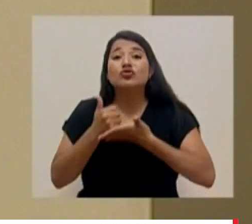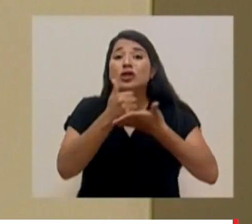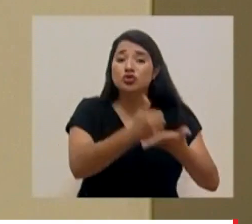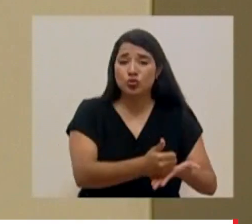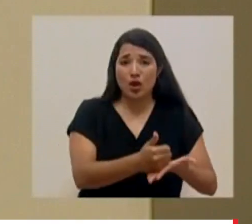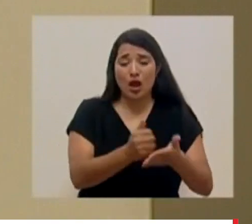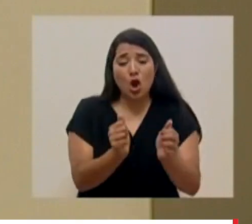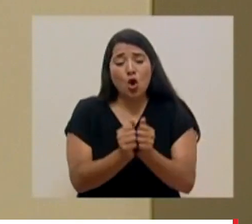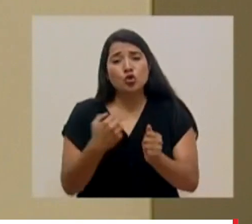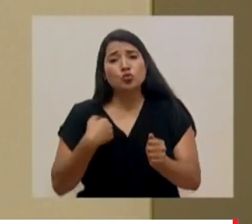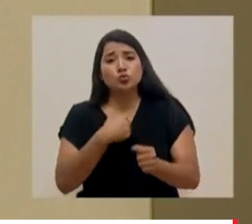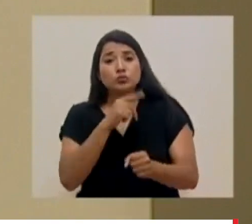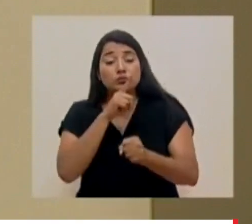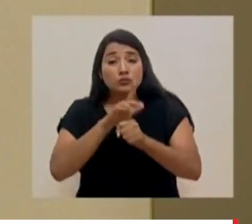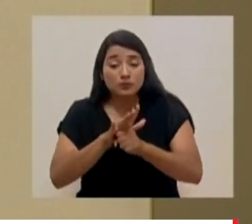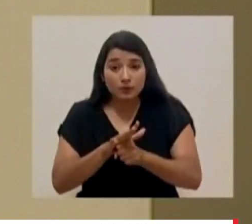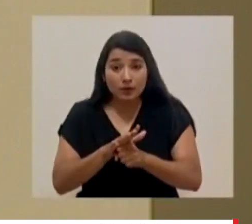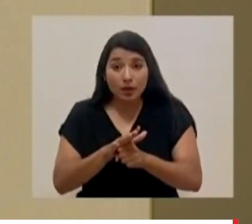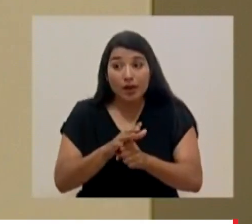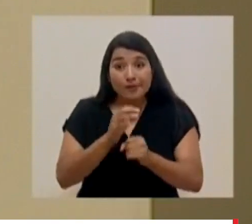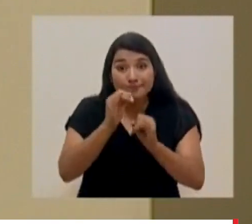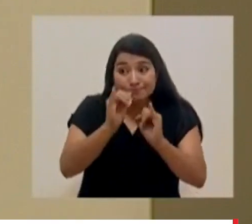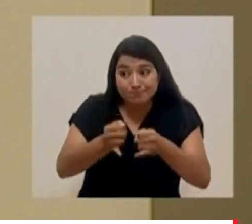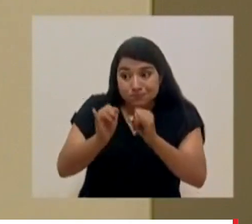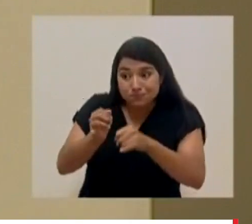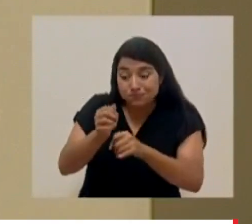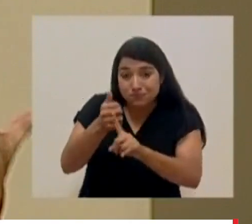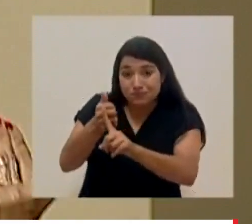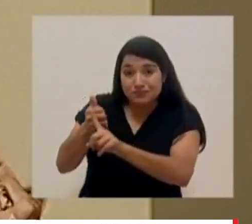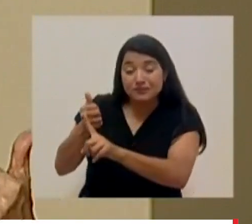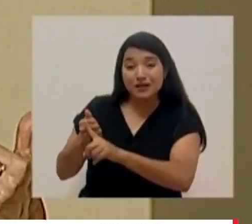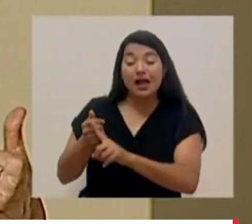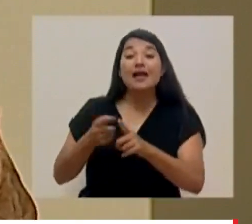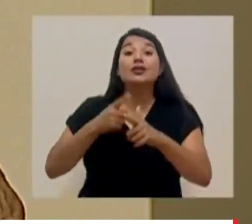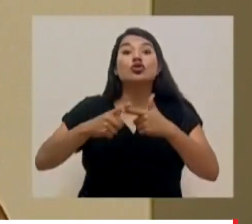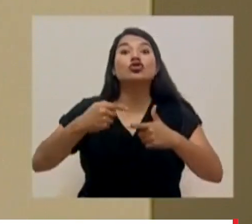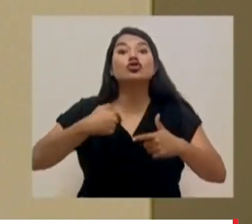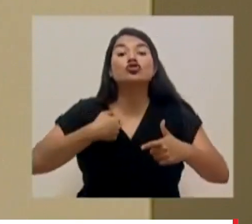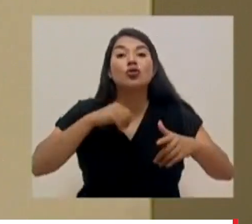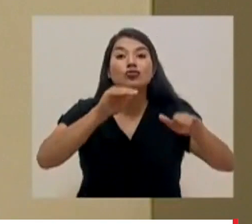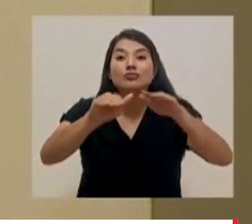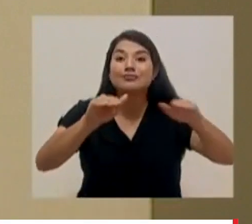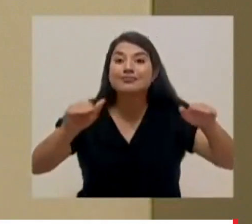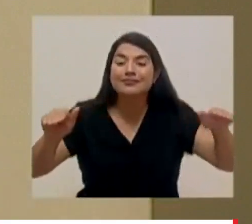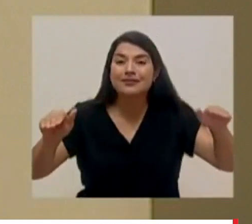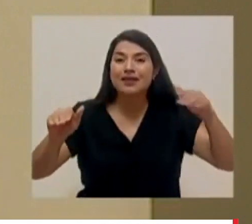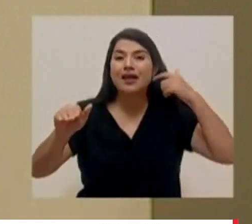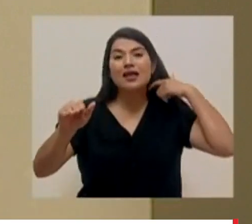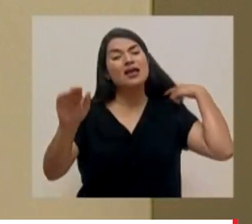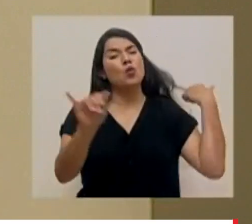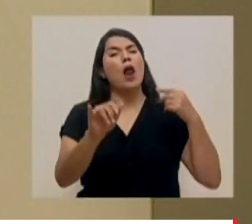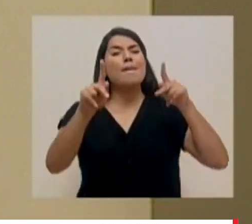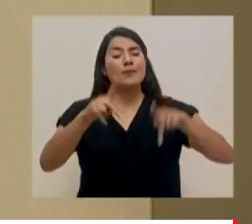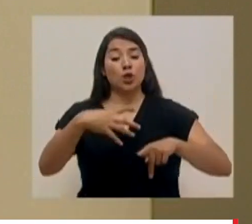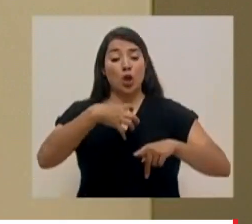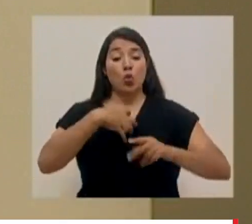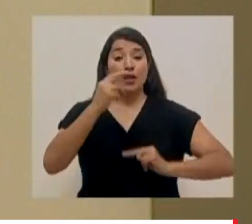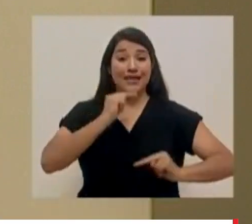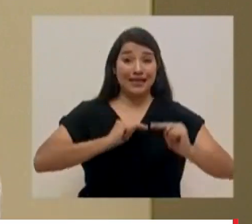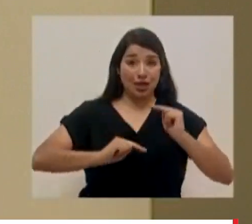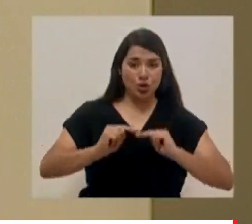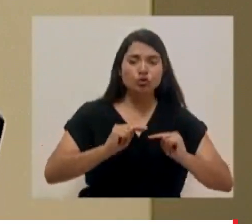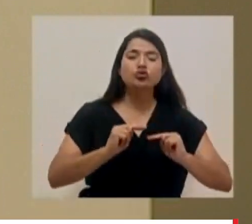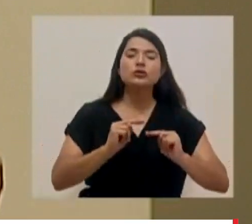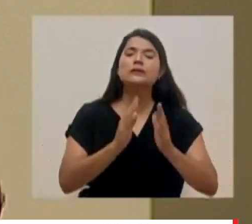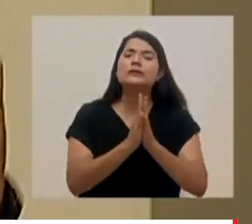individual. Entonces, realmente yo invito, así como hemos invitado a dueños y dueñas de negocios a